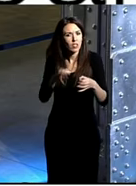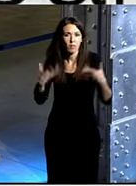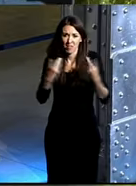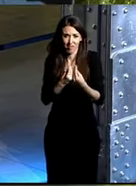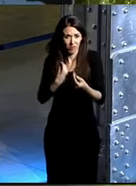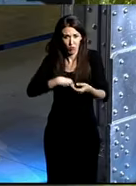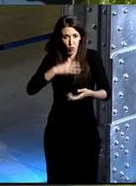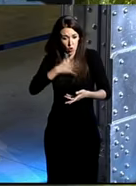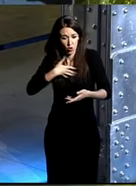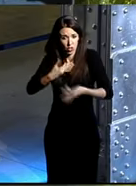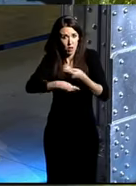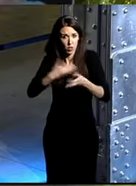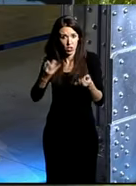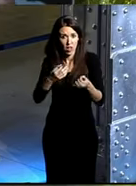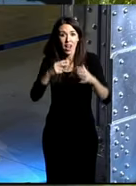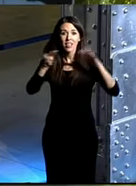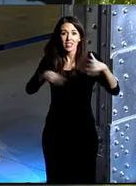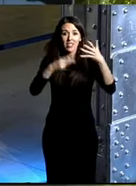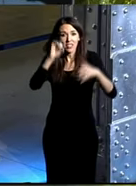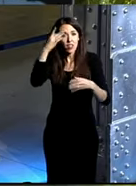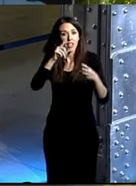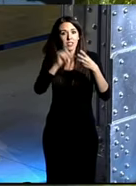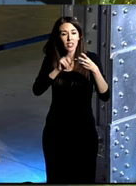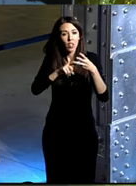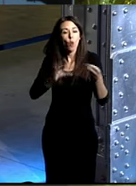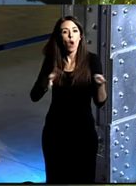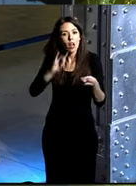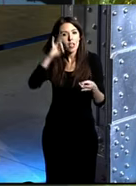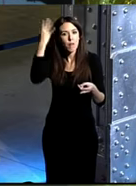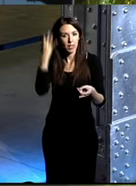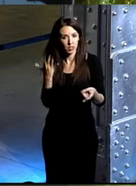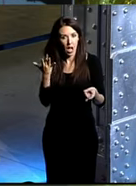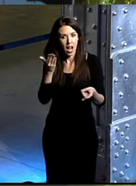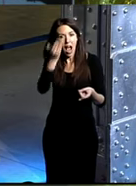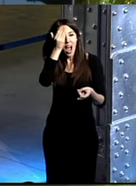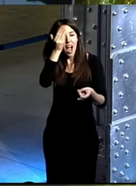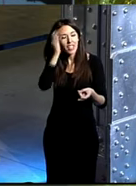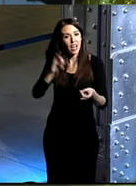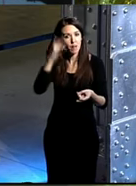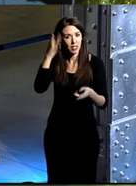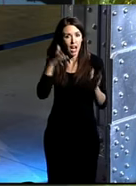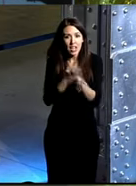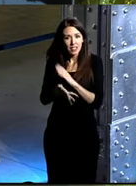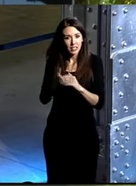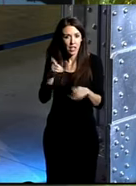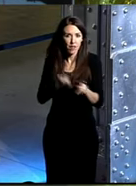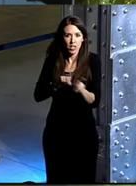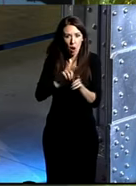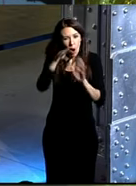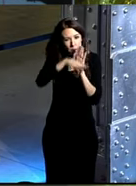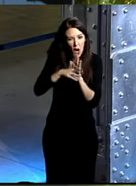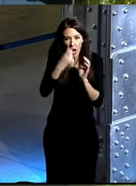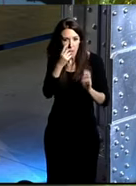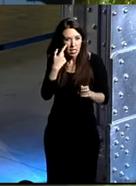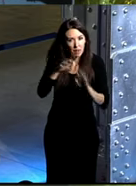lo que queremos hacer. 7 ideas, la tercera, hackear es inventar. ¿Qué es hackear para nosotros? Hackear no quiere decir meternos en los programas,